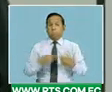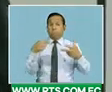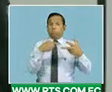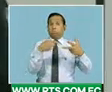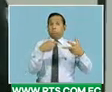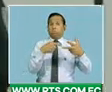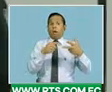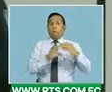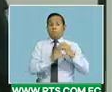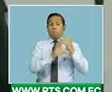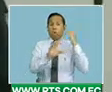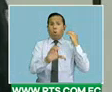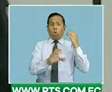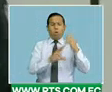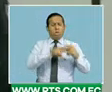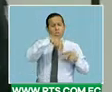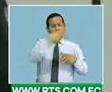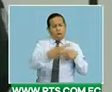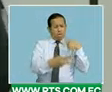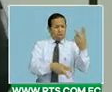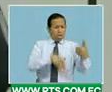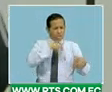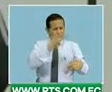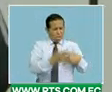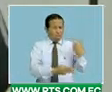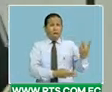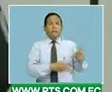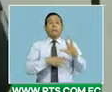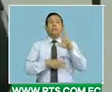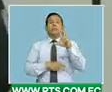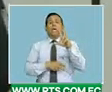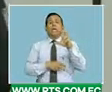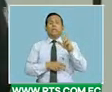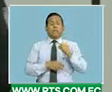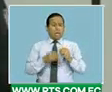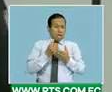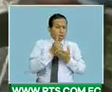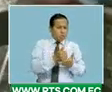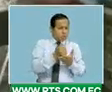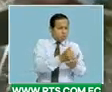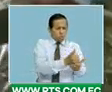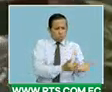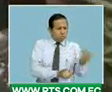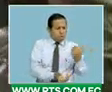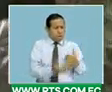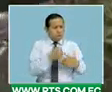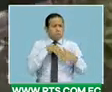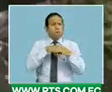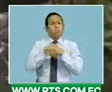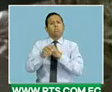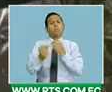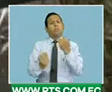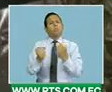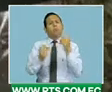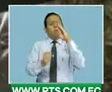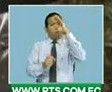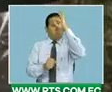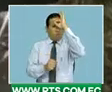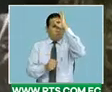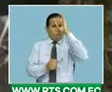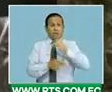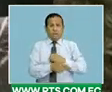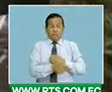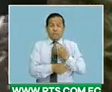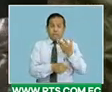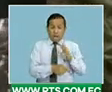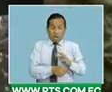resultaron 13 personas heridas, a las que se les brindó atención prehospitalaria y se les colaboró en todo momento.